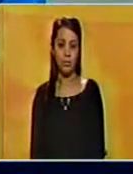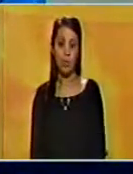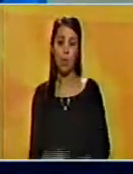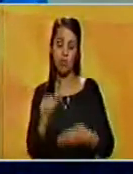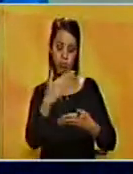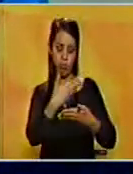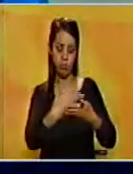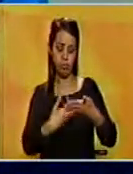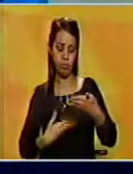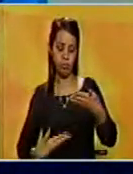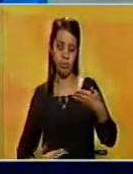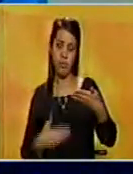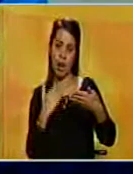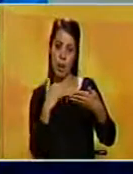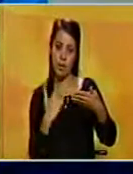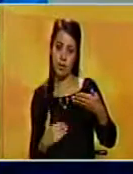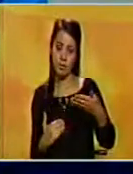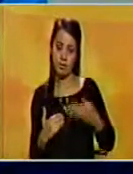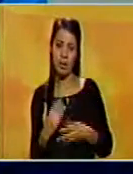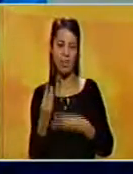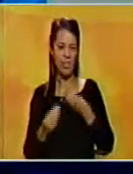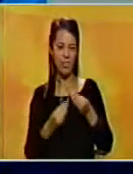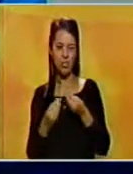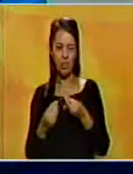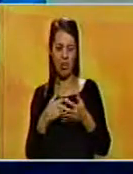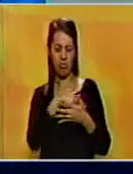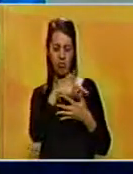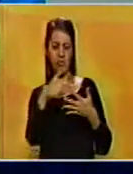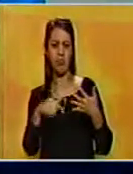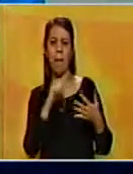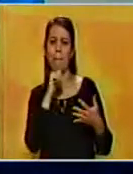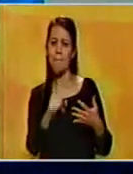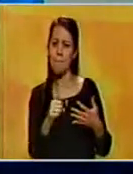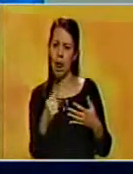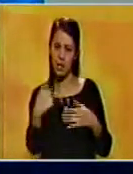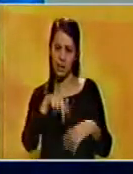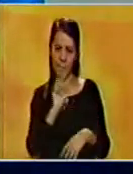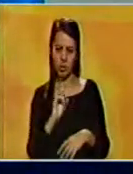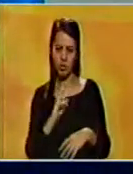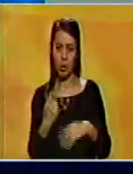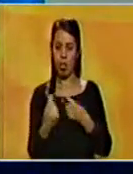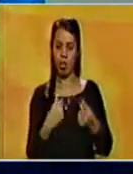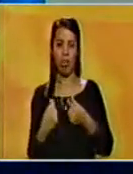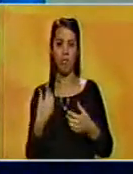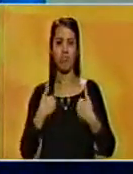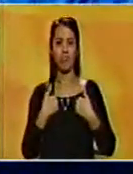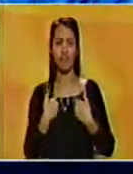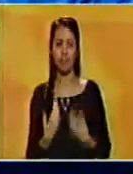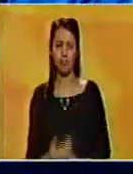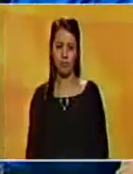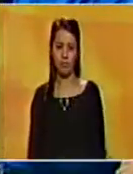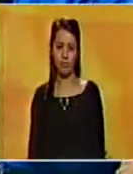lista de acciones contra Venezuela para hacernos daño financiero, económico, comercial.